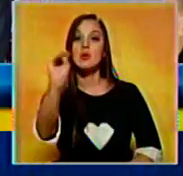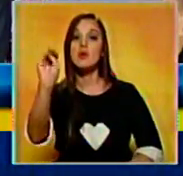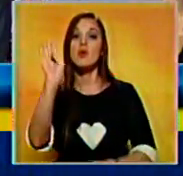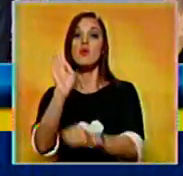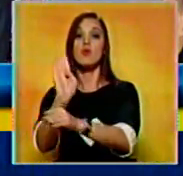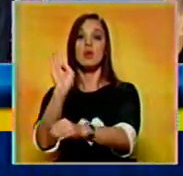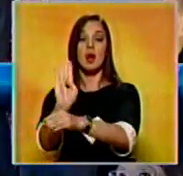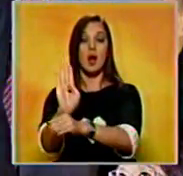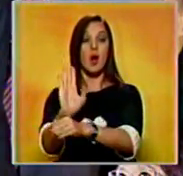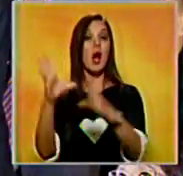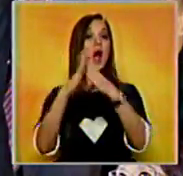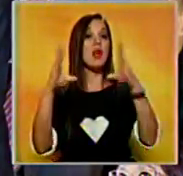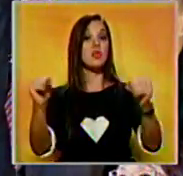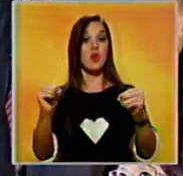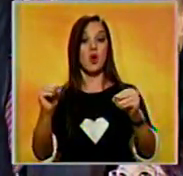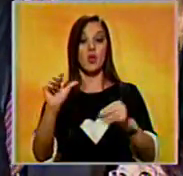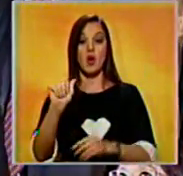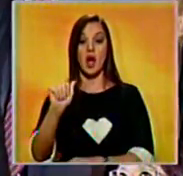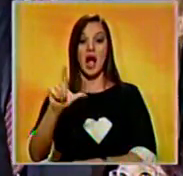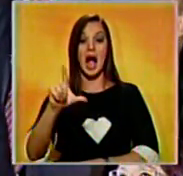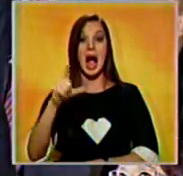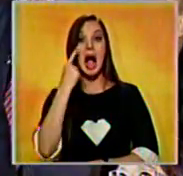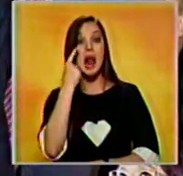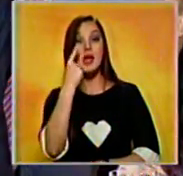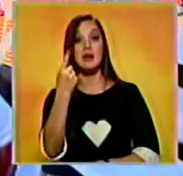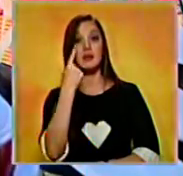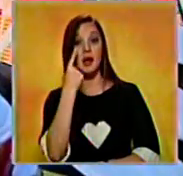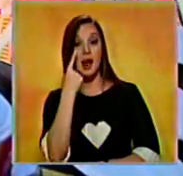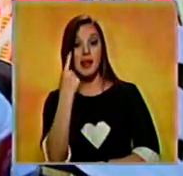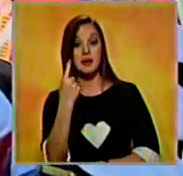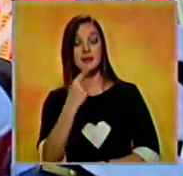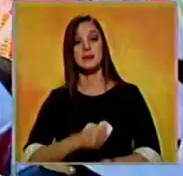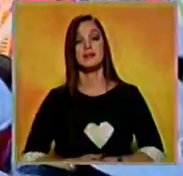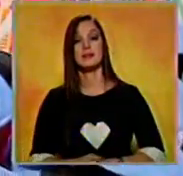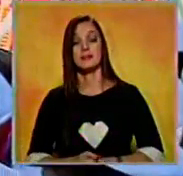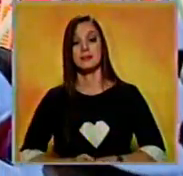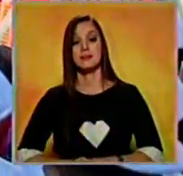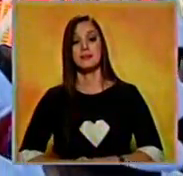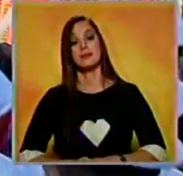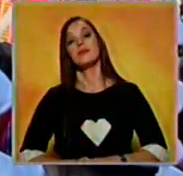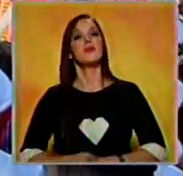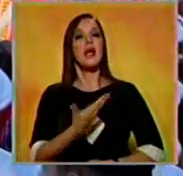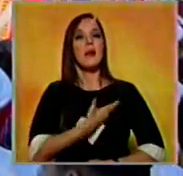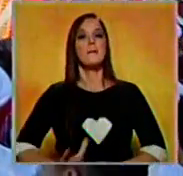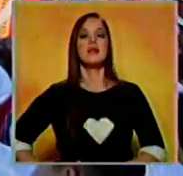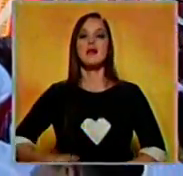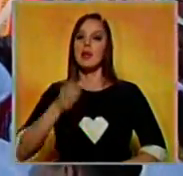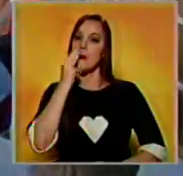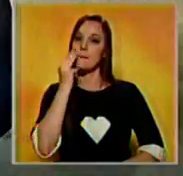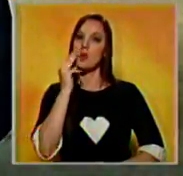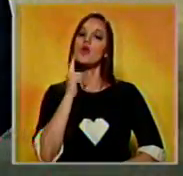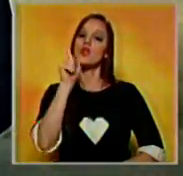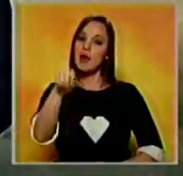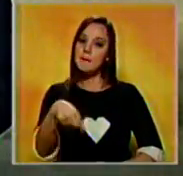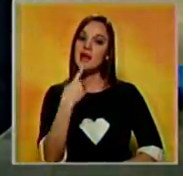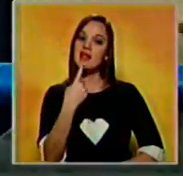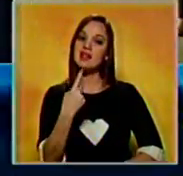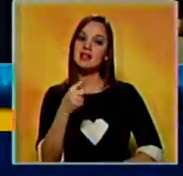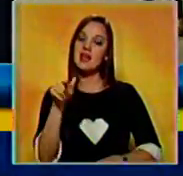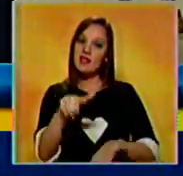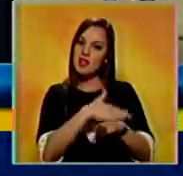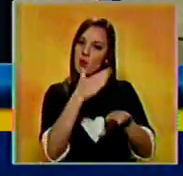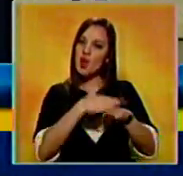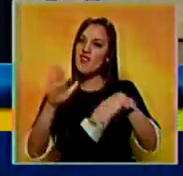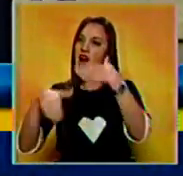alerto a todos. Alerta, alerta, alerta. El presidente de la República, Nicolás Maduro, además informó que desde este jueves y hasta el próximo